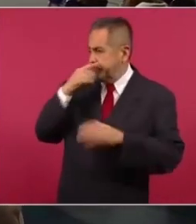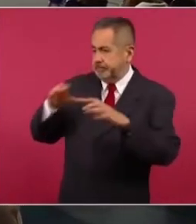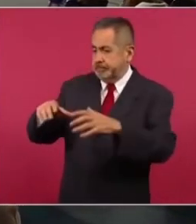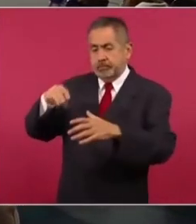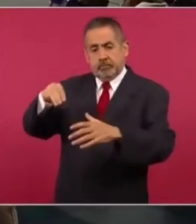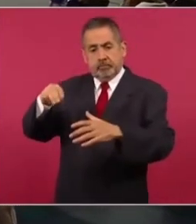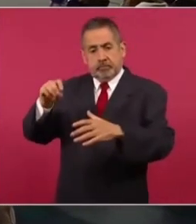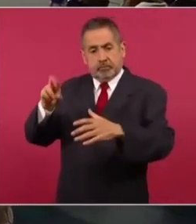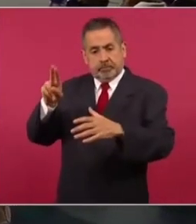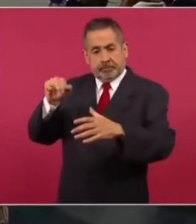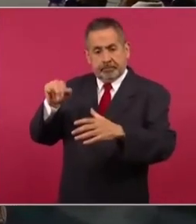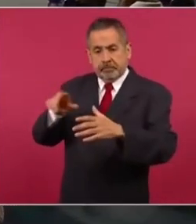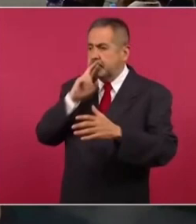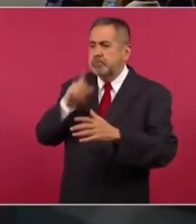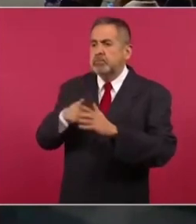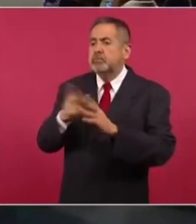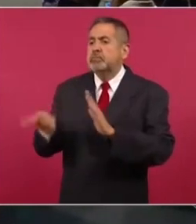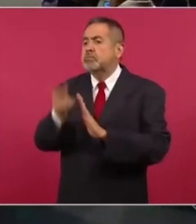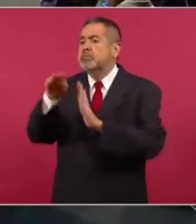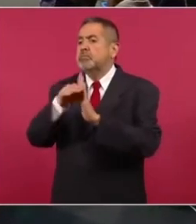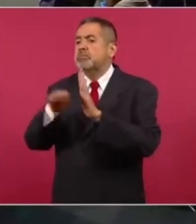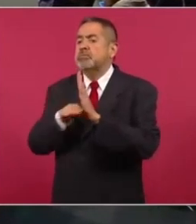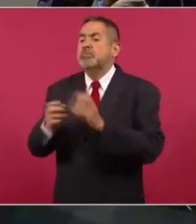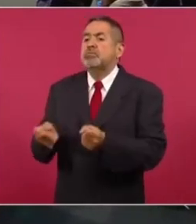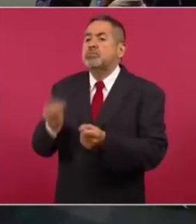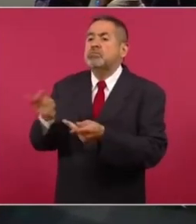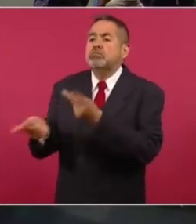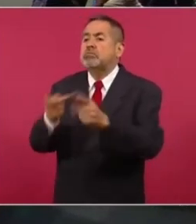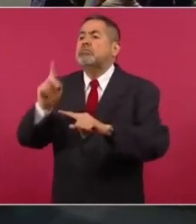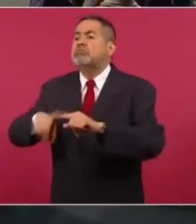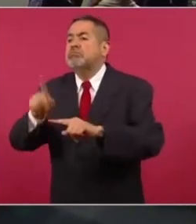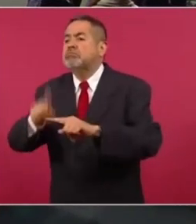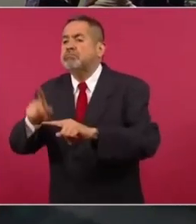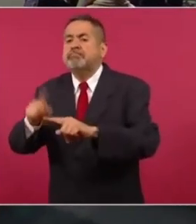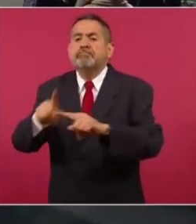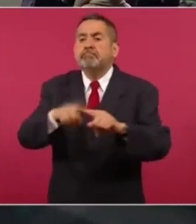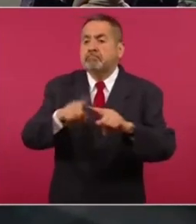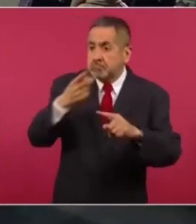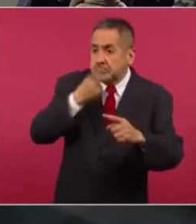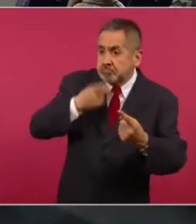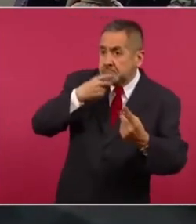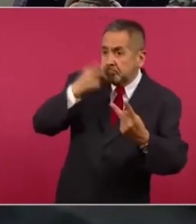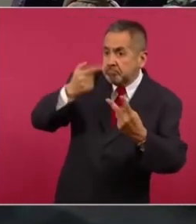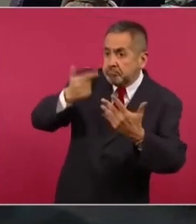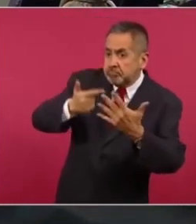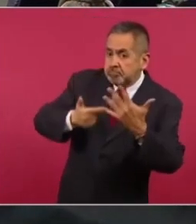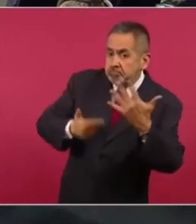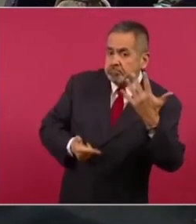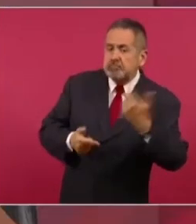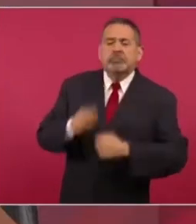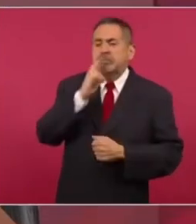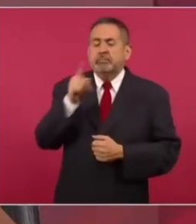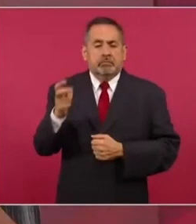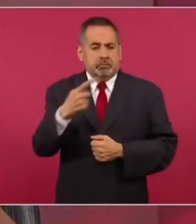por encuestas. Yo estoy totalmente de acuerdo con ese método.